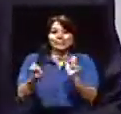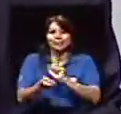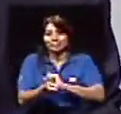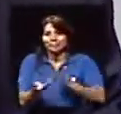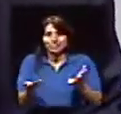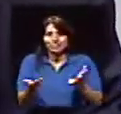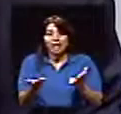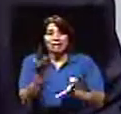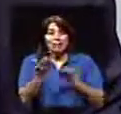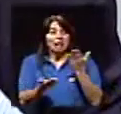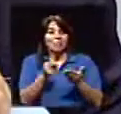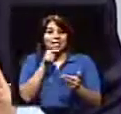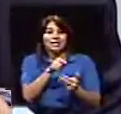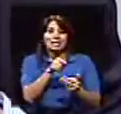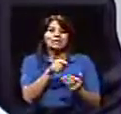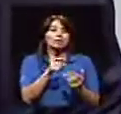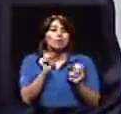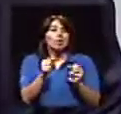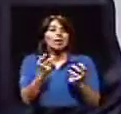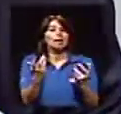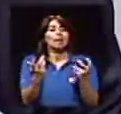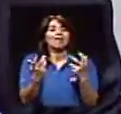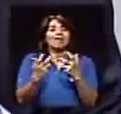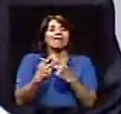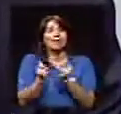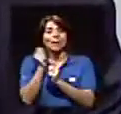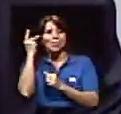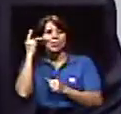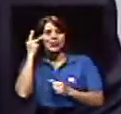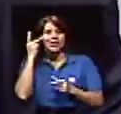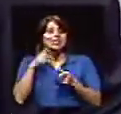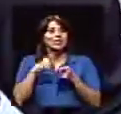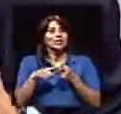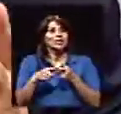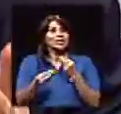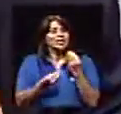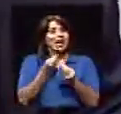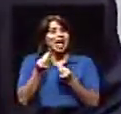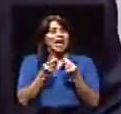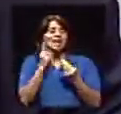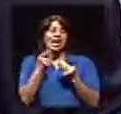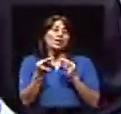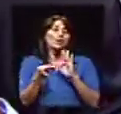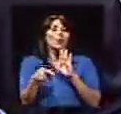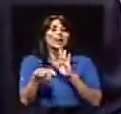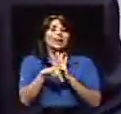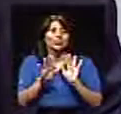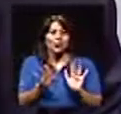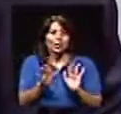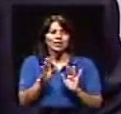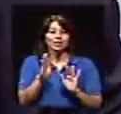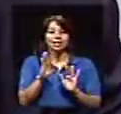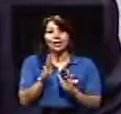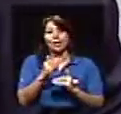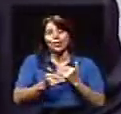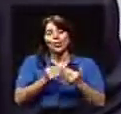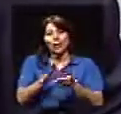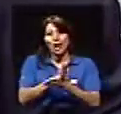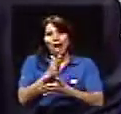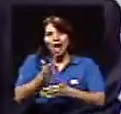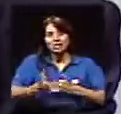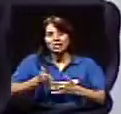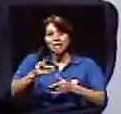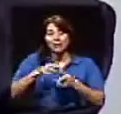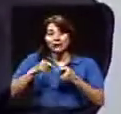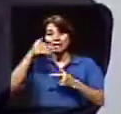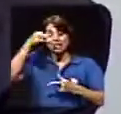coincidir con las políticas del ministro, y ahí es donde se aplica el famoso veto de la burocracia. Entonces creo que se requiere una modificación en las instituciones para poder